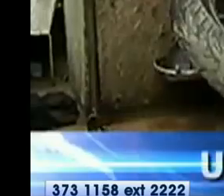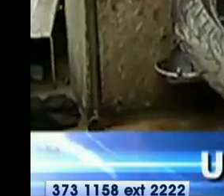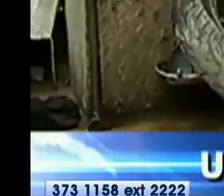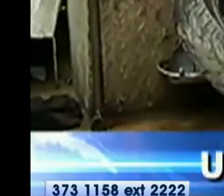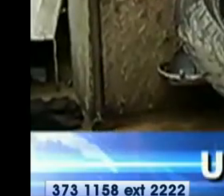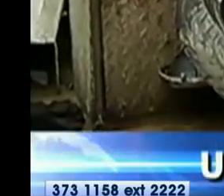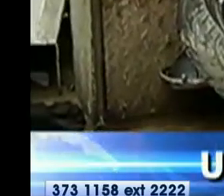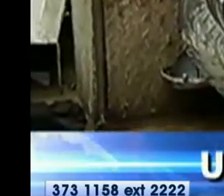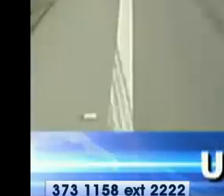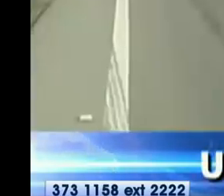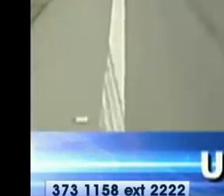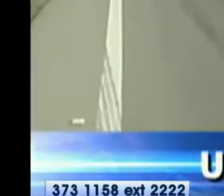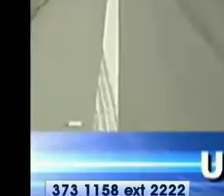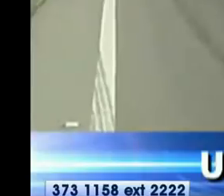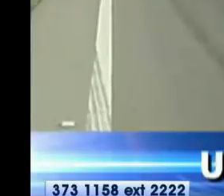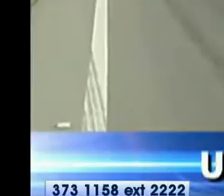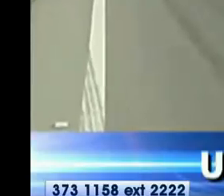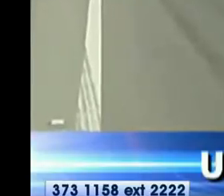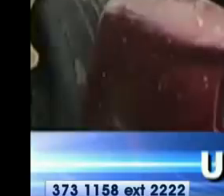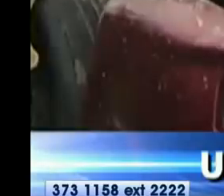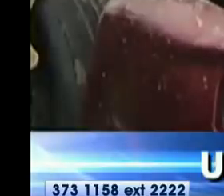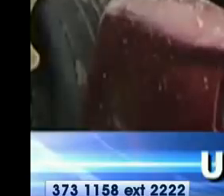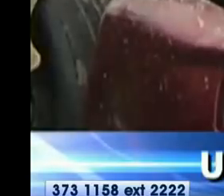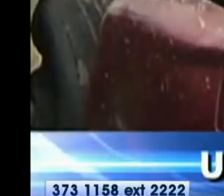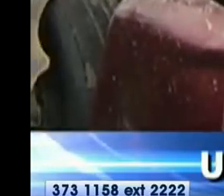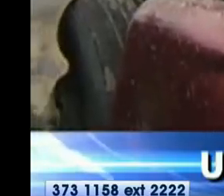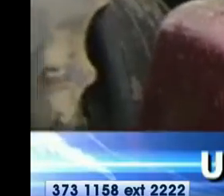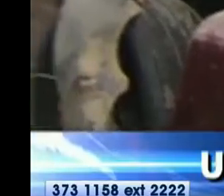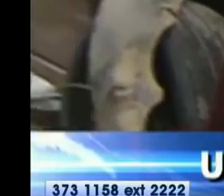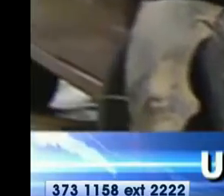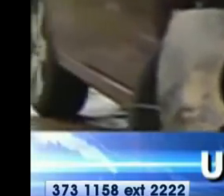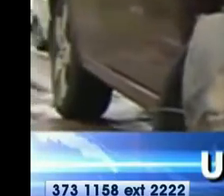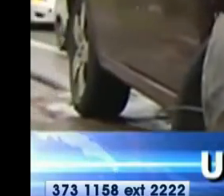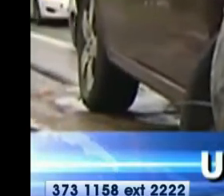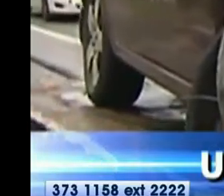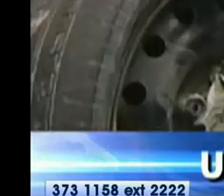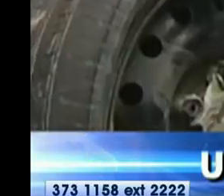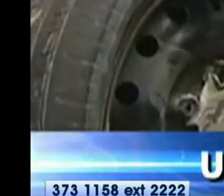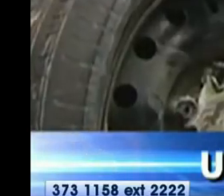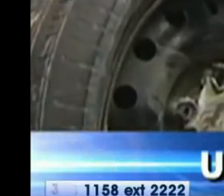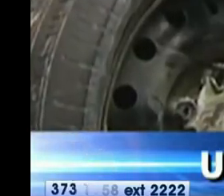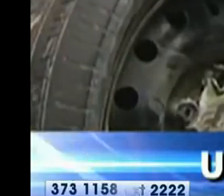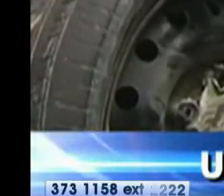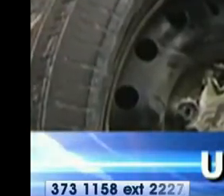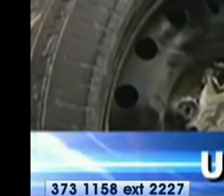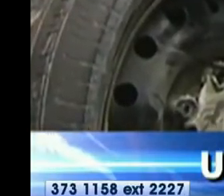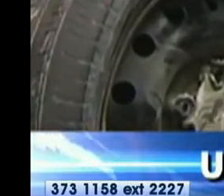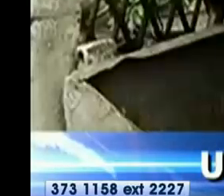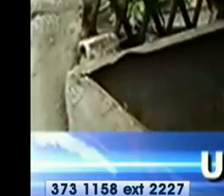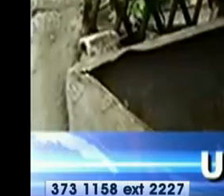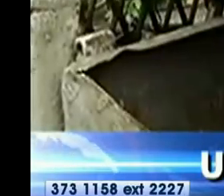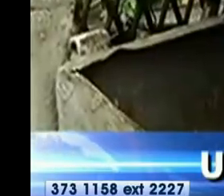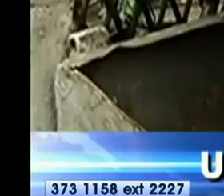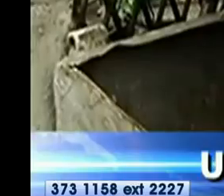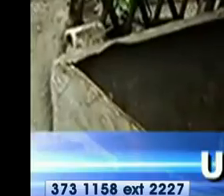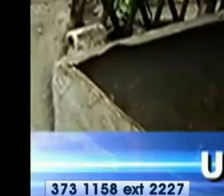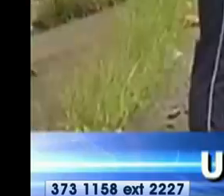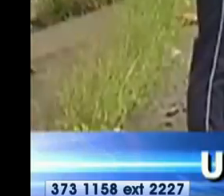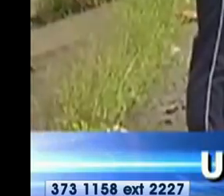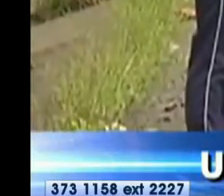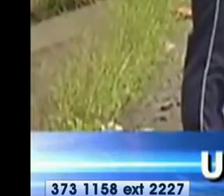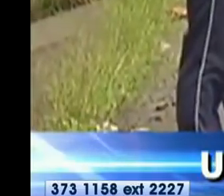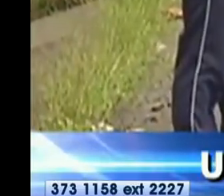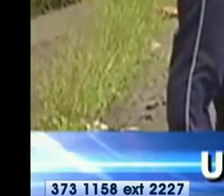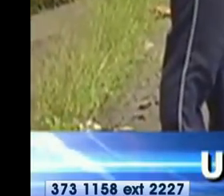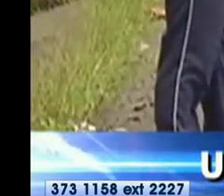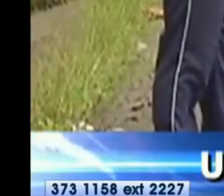Una persona resultó herida en un aparatoso accidente de tránsito ocurrido en la vía perimetral. De momento se investigan las causas